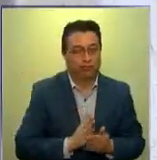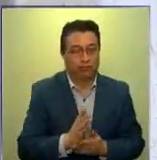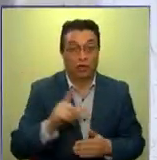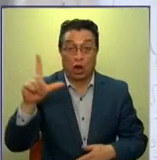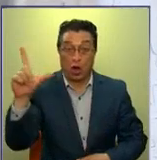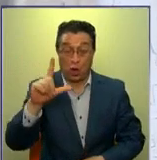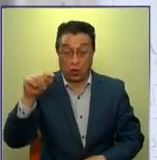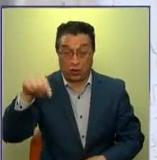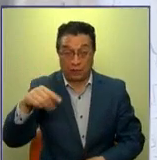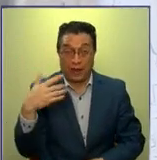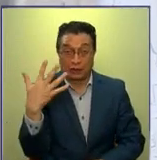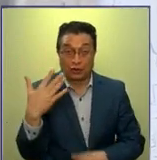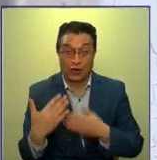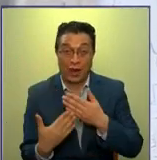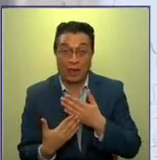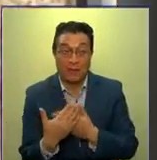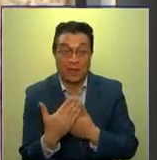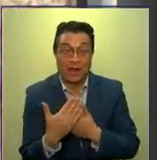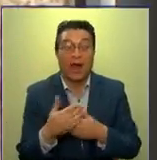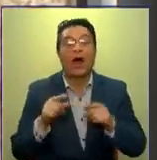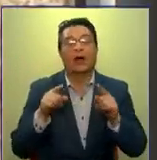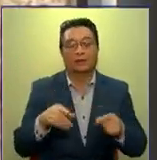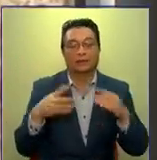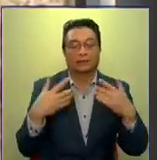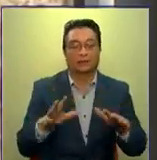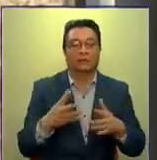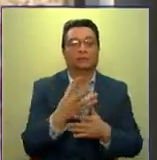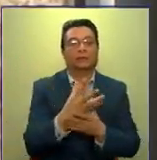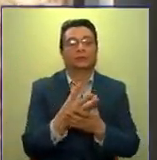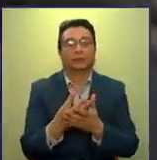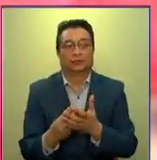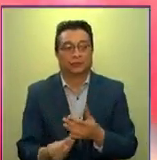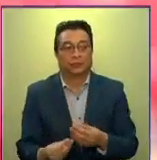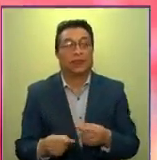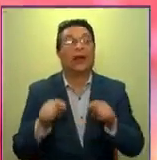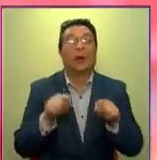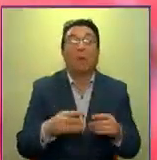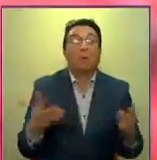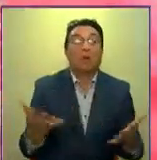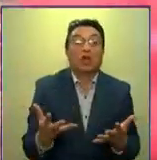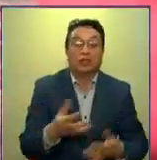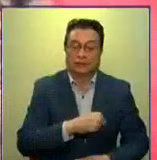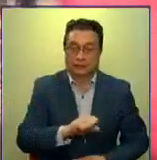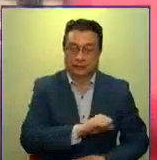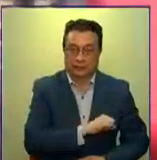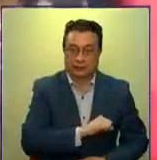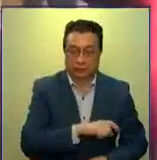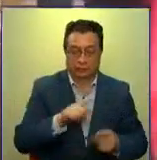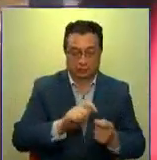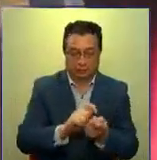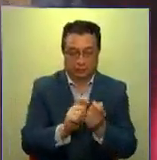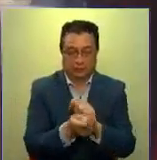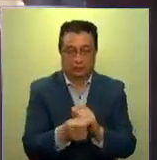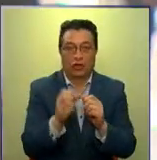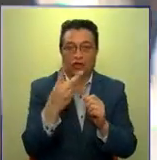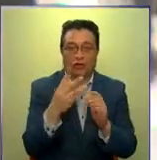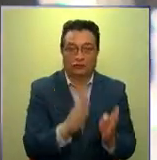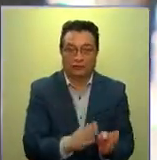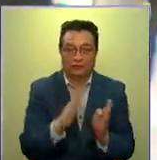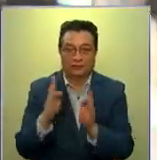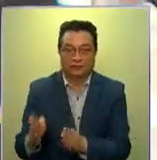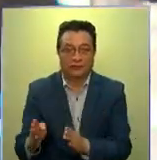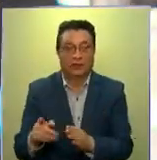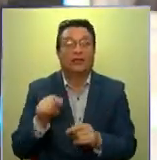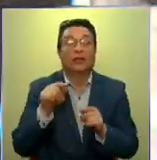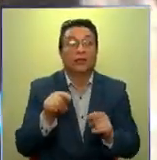a las 5 de la mañana, eso será parte de su nutrida historia. Esto porque Santiago avanzará a la fase 2 de transición y con